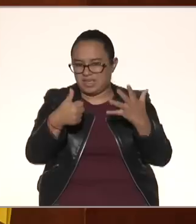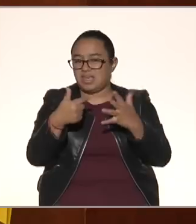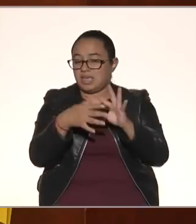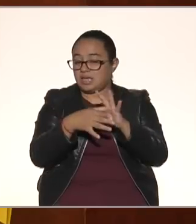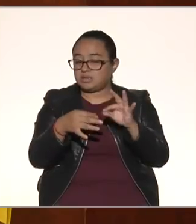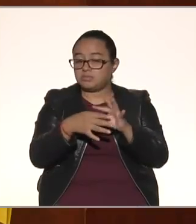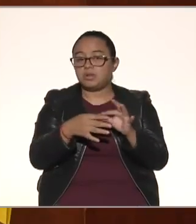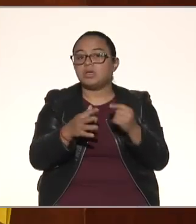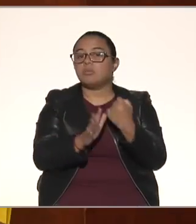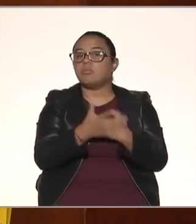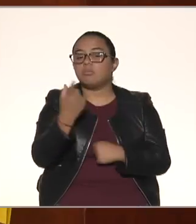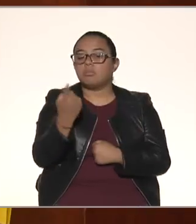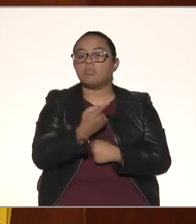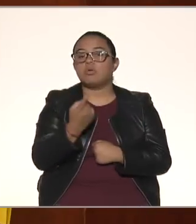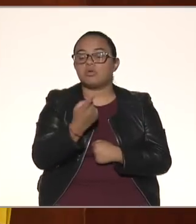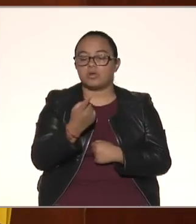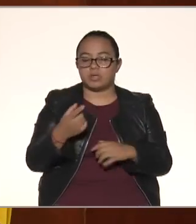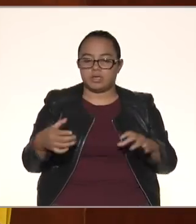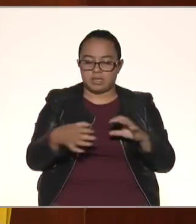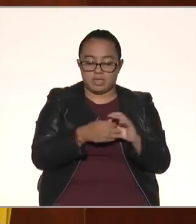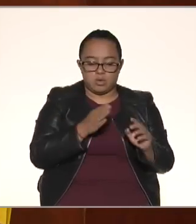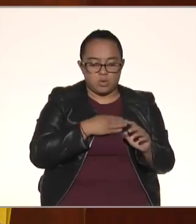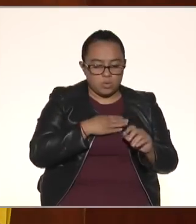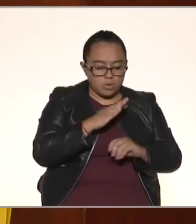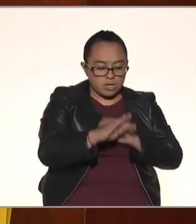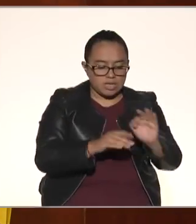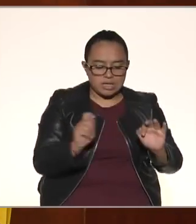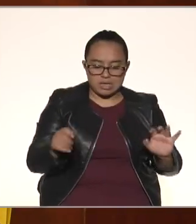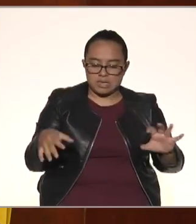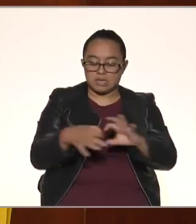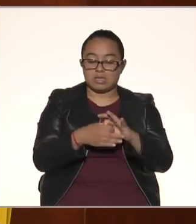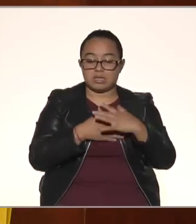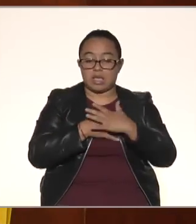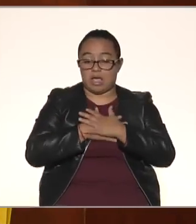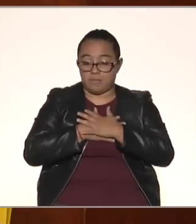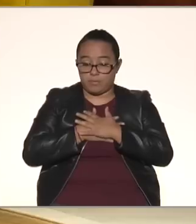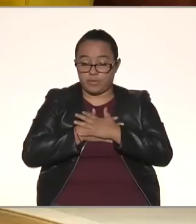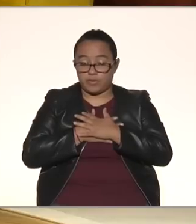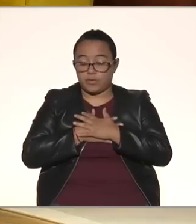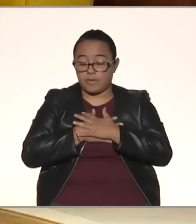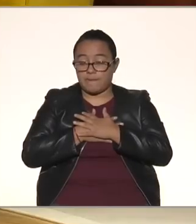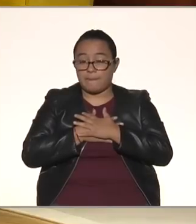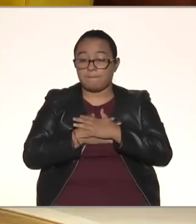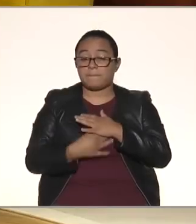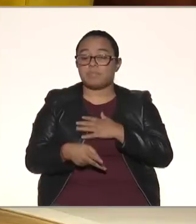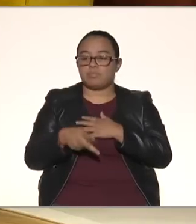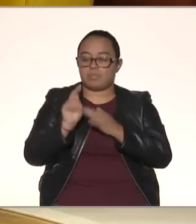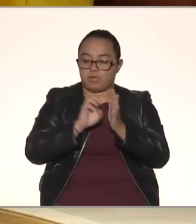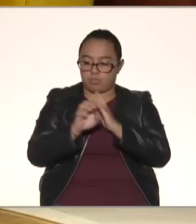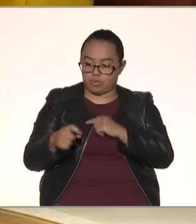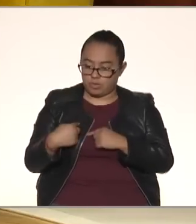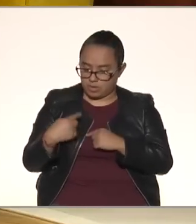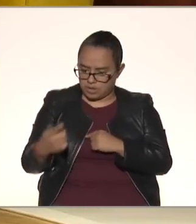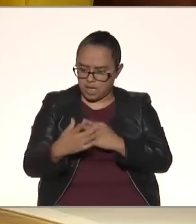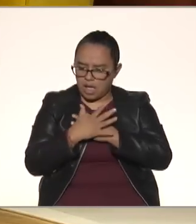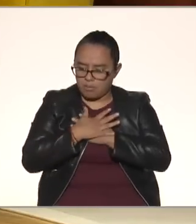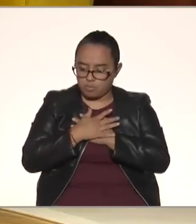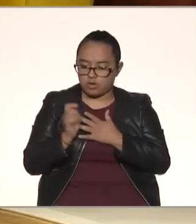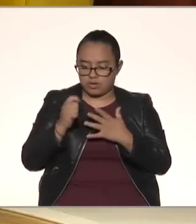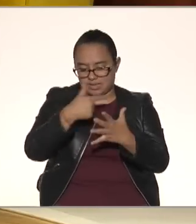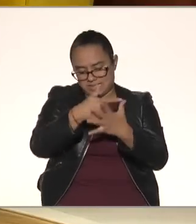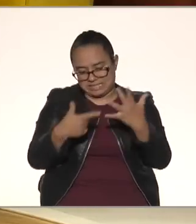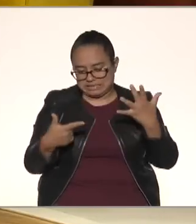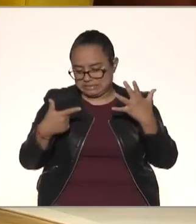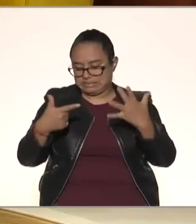porque estamos ligando mucho la generosidad al amor, y justamente cuando amo, doy estas siete fuentes,